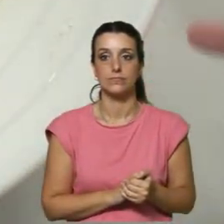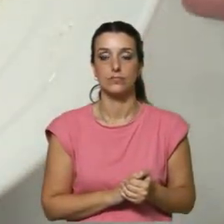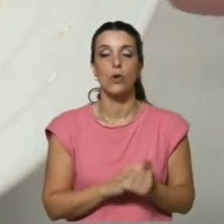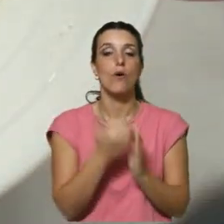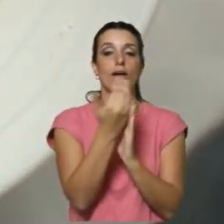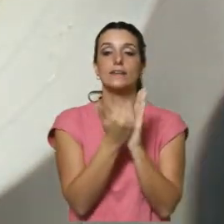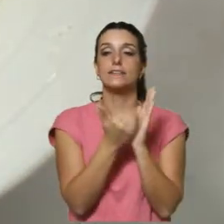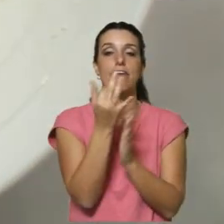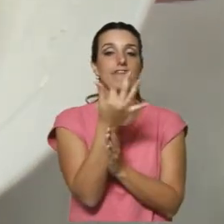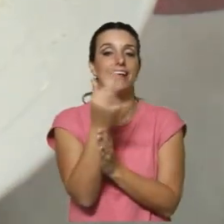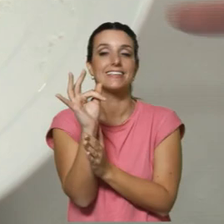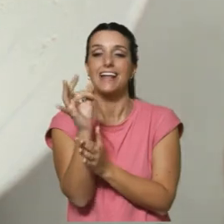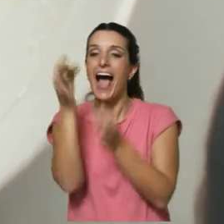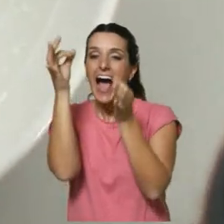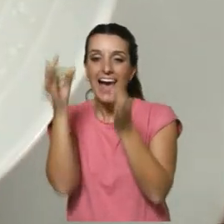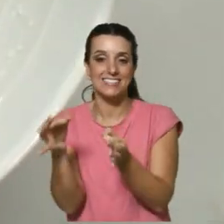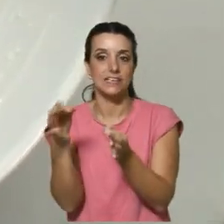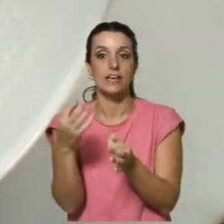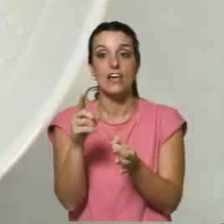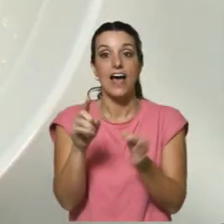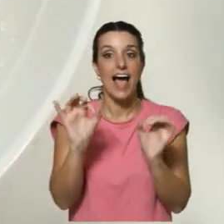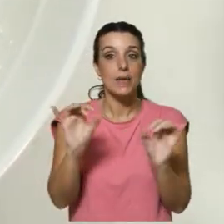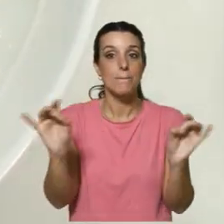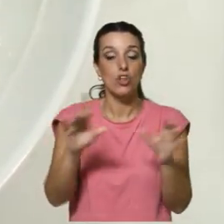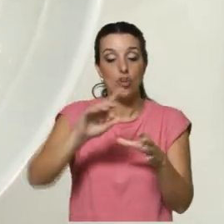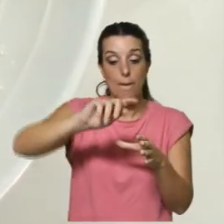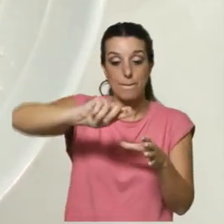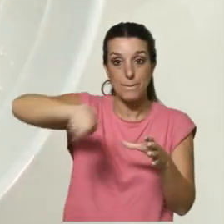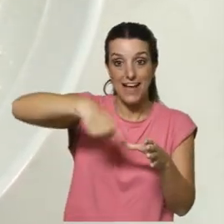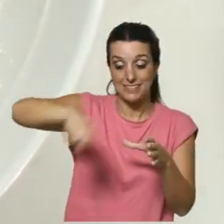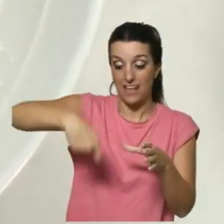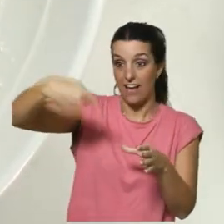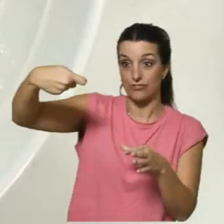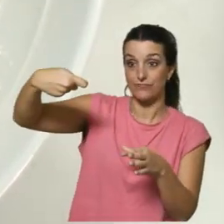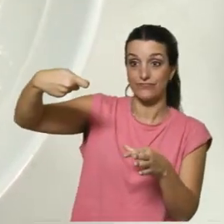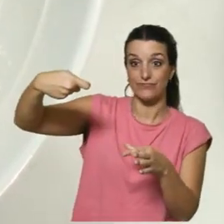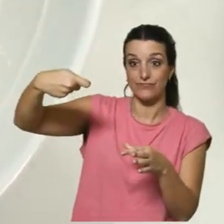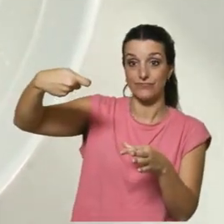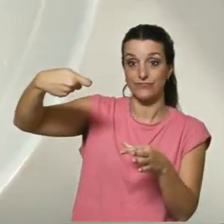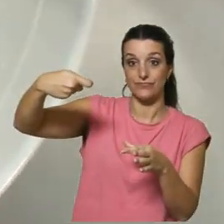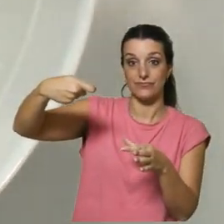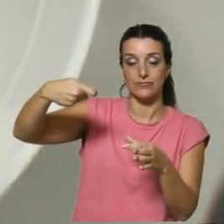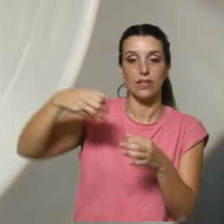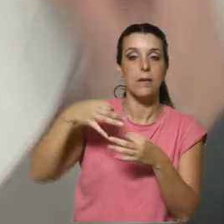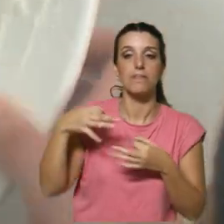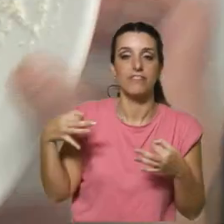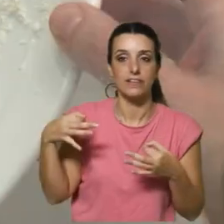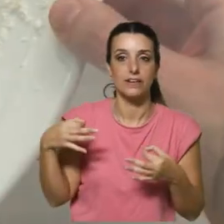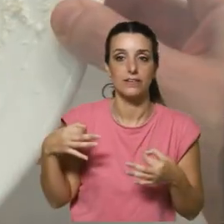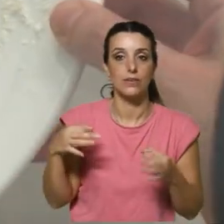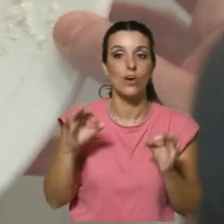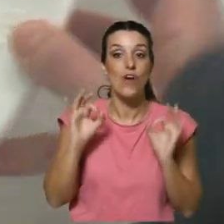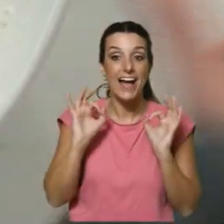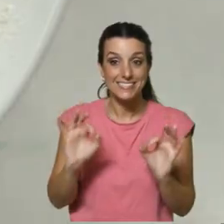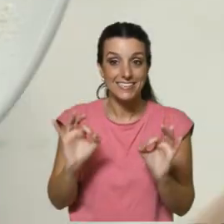recetas francesas muy clásicas. ¿Ves? Ahí te quedó una masa, ¿ves? Que está sostenida. ¿Ah? Cuando vos